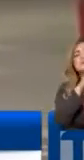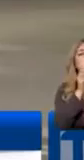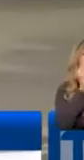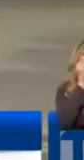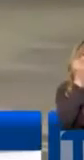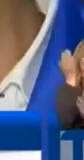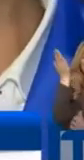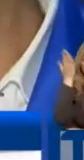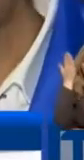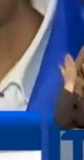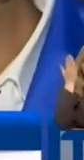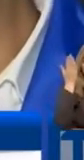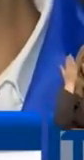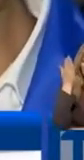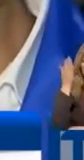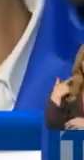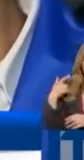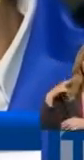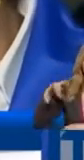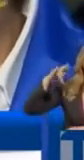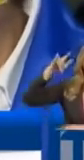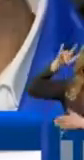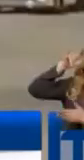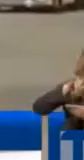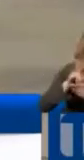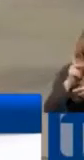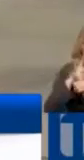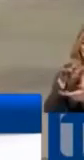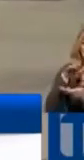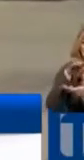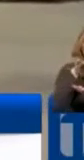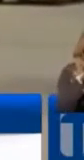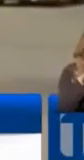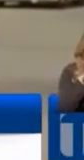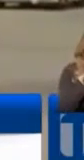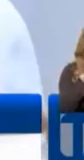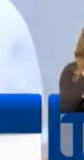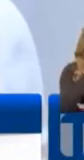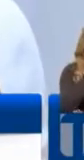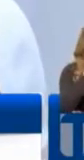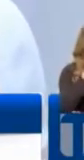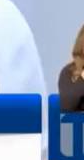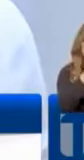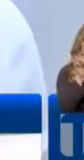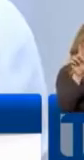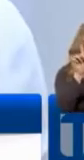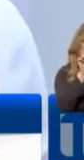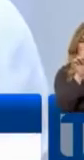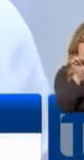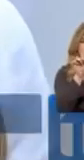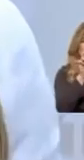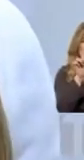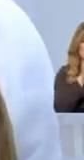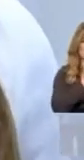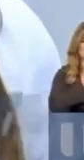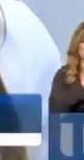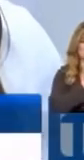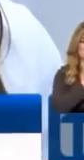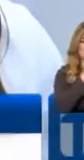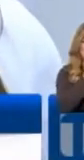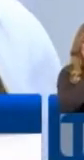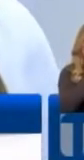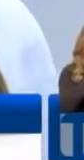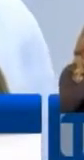anunció el alcalde cuando llegó el cargamento importado no son pruebas PCR. Les comento que las pruebas que el municipio tiene no